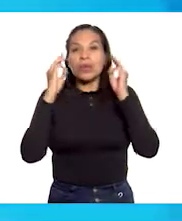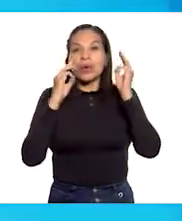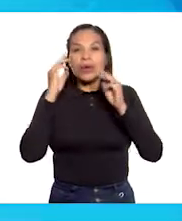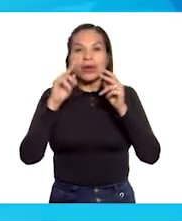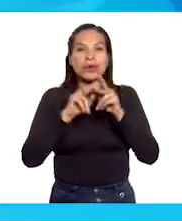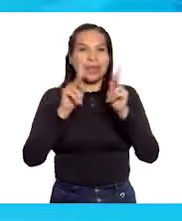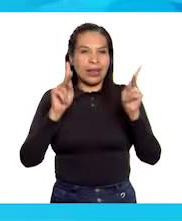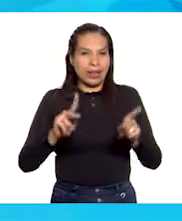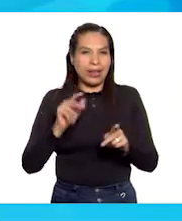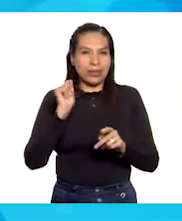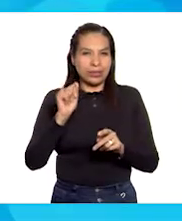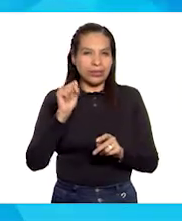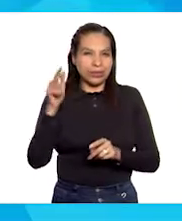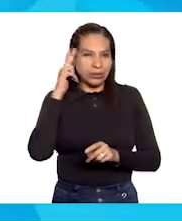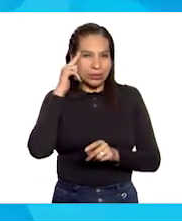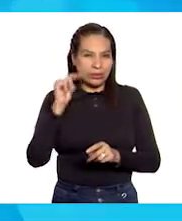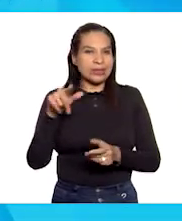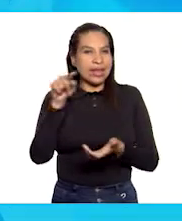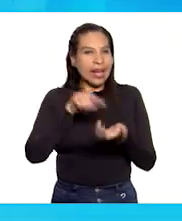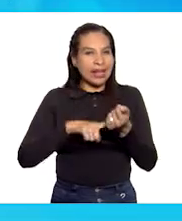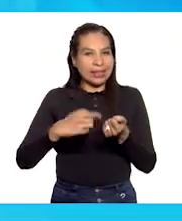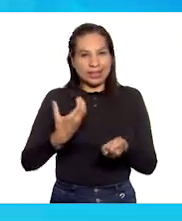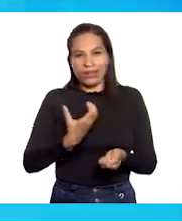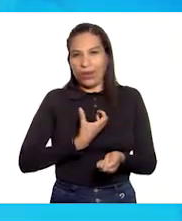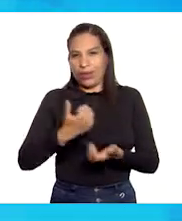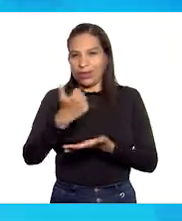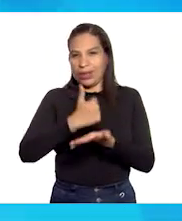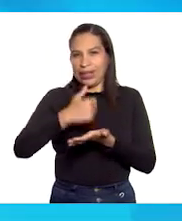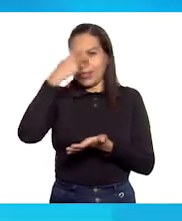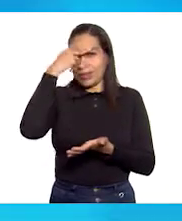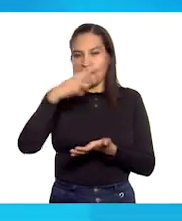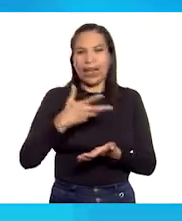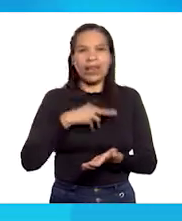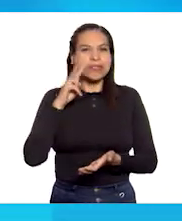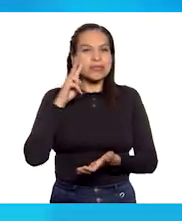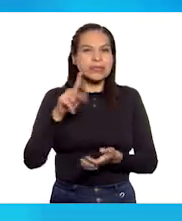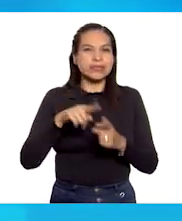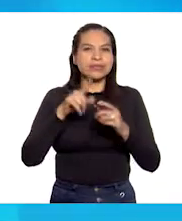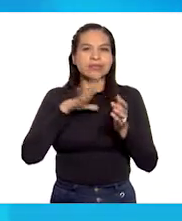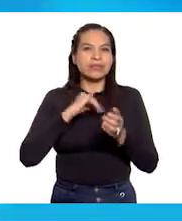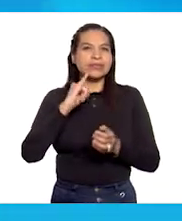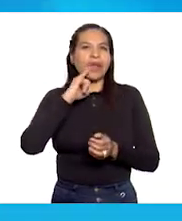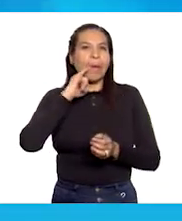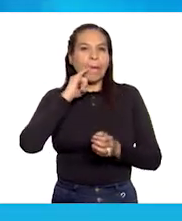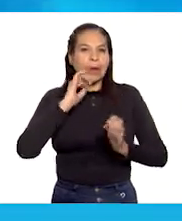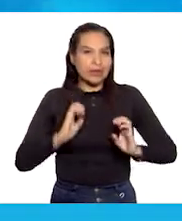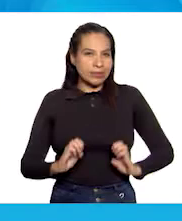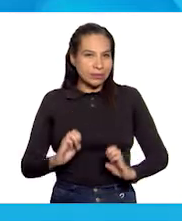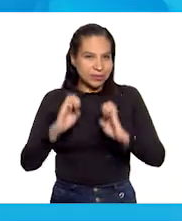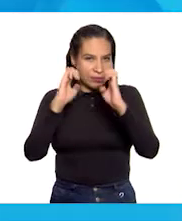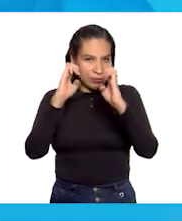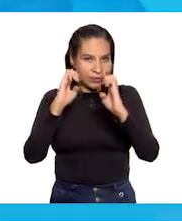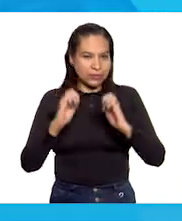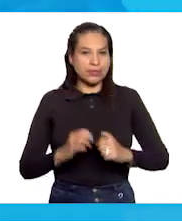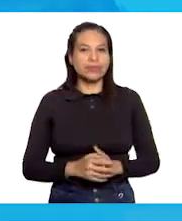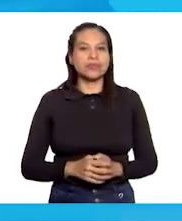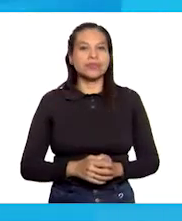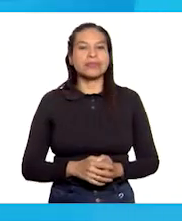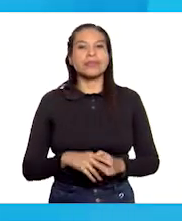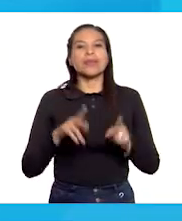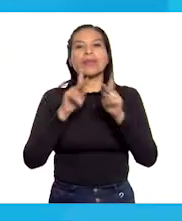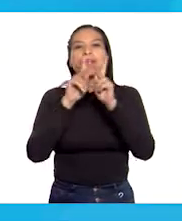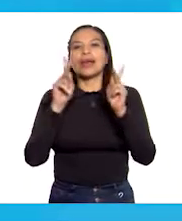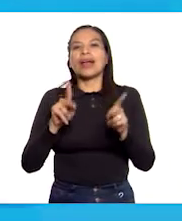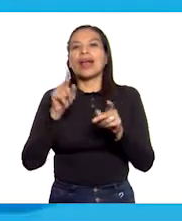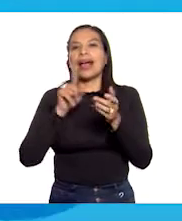Artes se encuentra en el Centro Histórico de la Ciudad de México. Ahí podemos ver a la Torre Latinoamericana, el Palacio